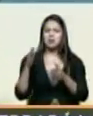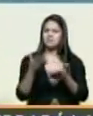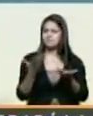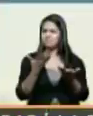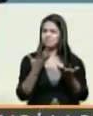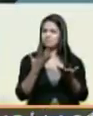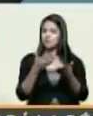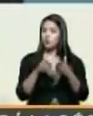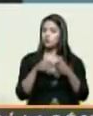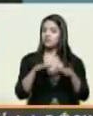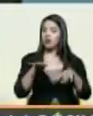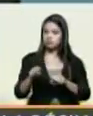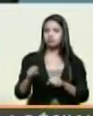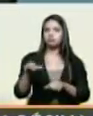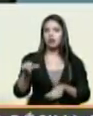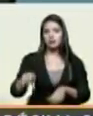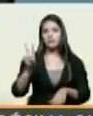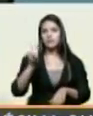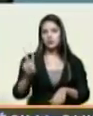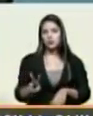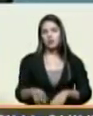la intervención de Venezuela.